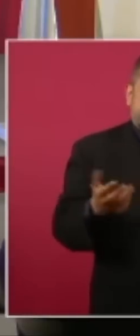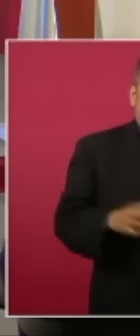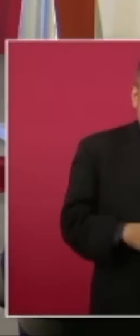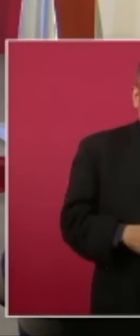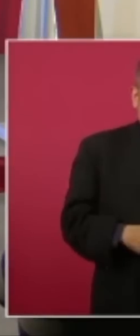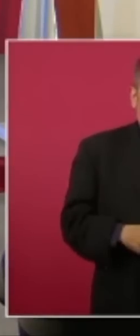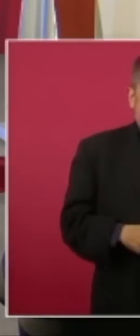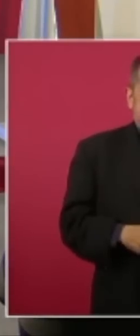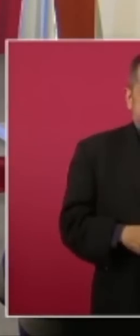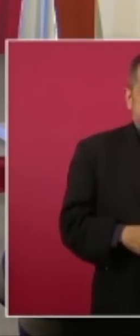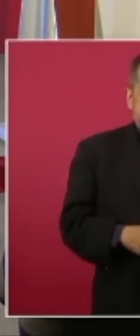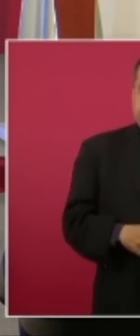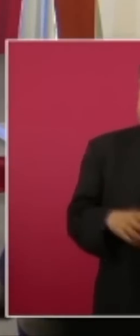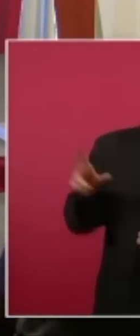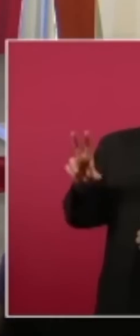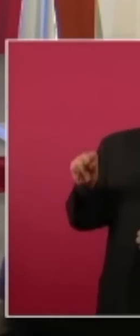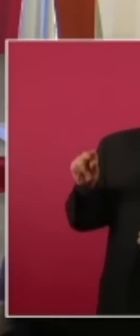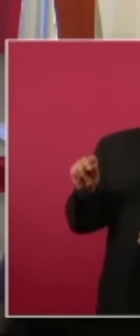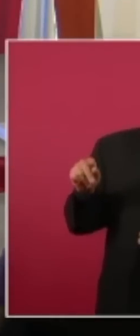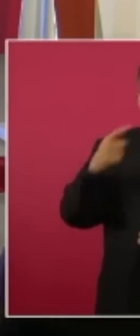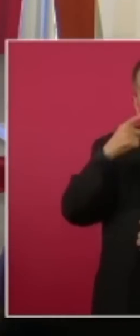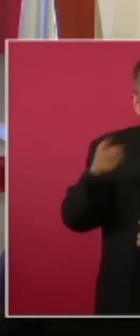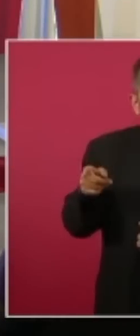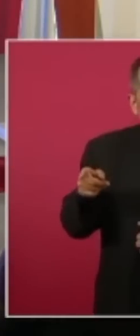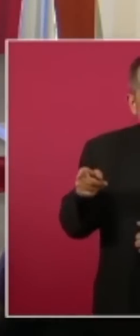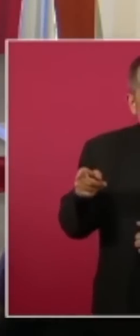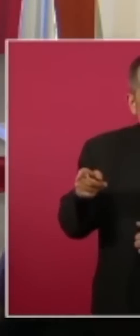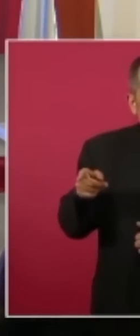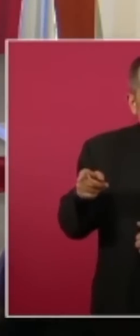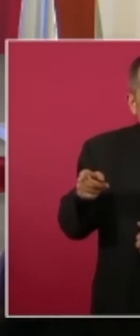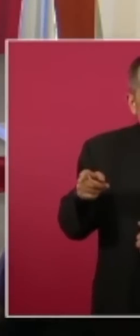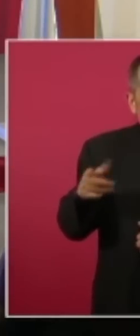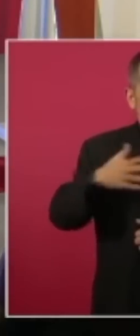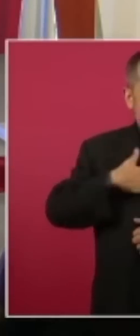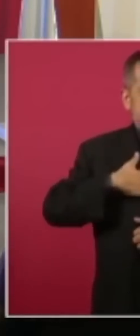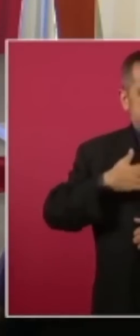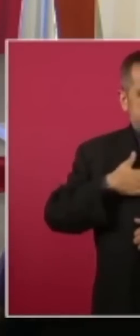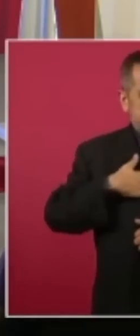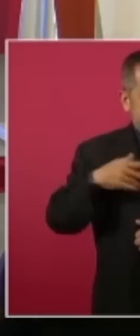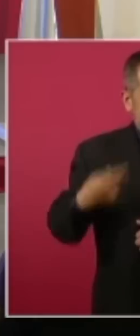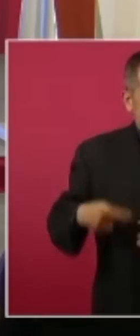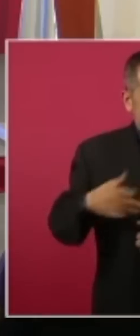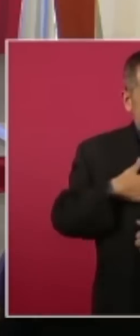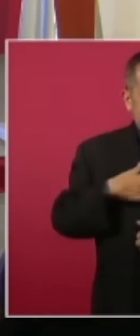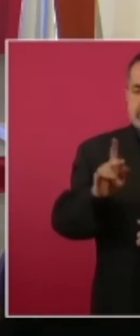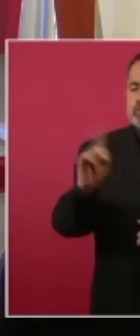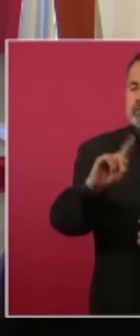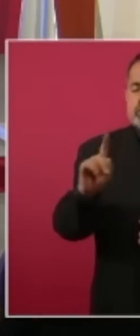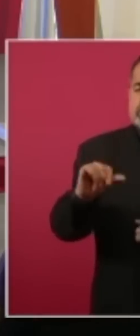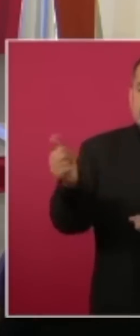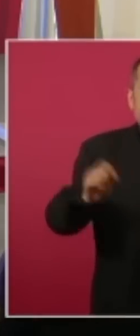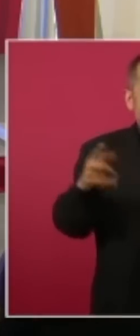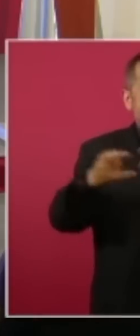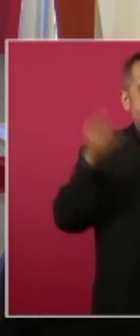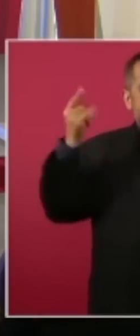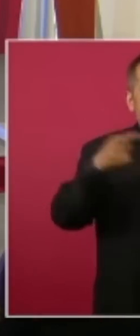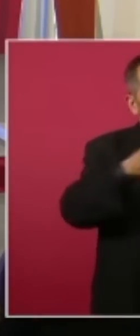no la tira más, eso es lo nuestro, pero la